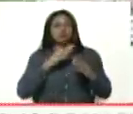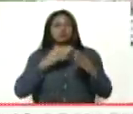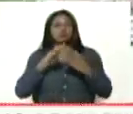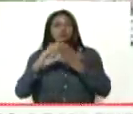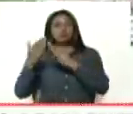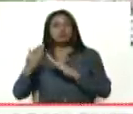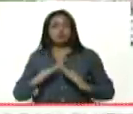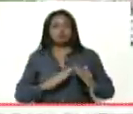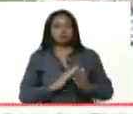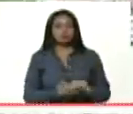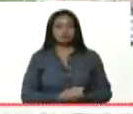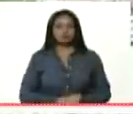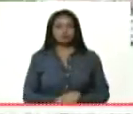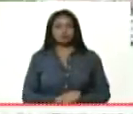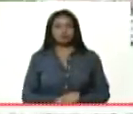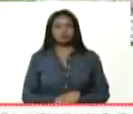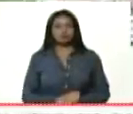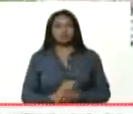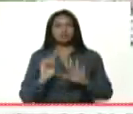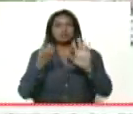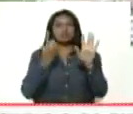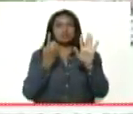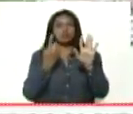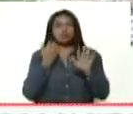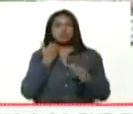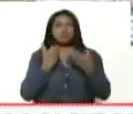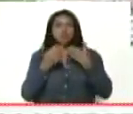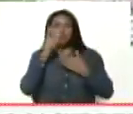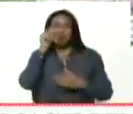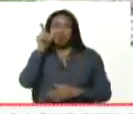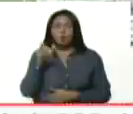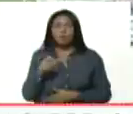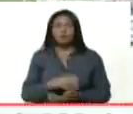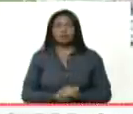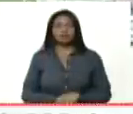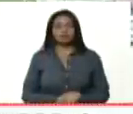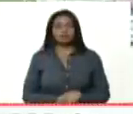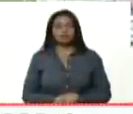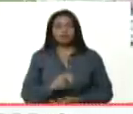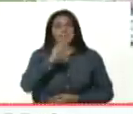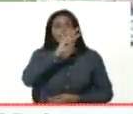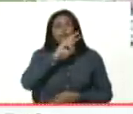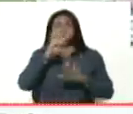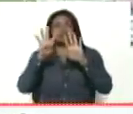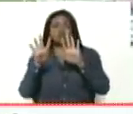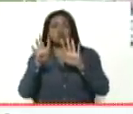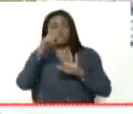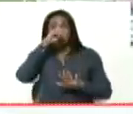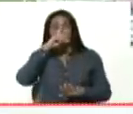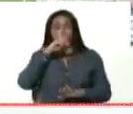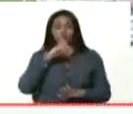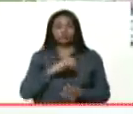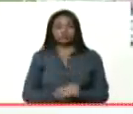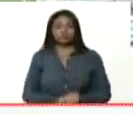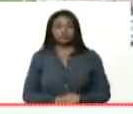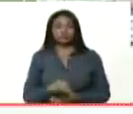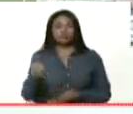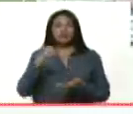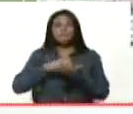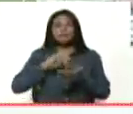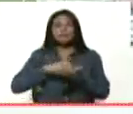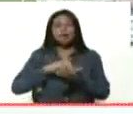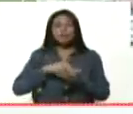comunitaria. El sexto caso es un hombre de 29 años de edad del estado